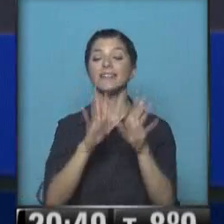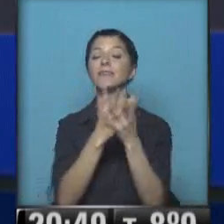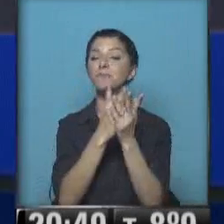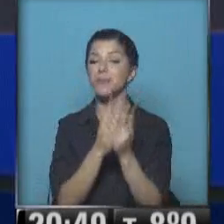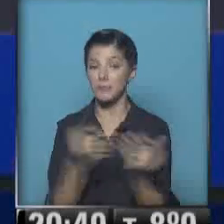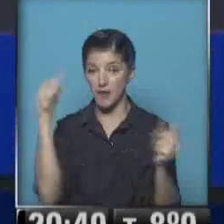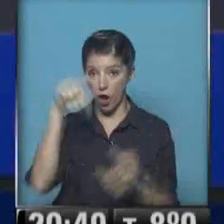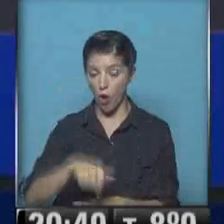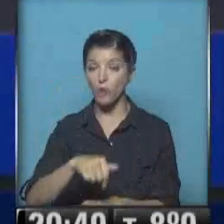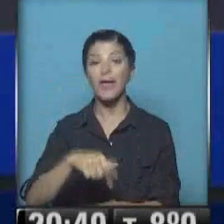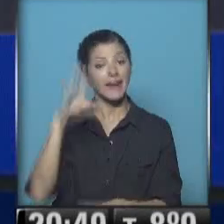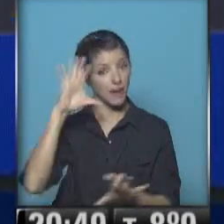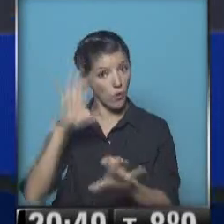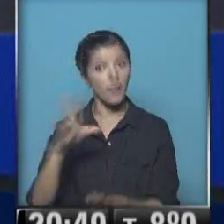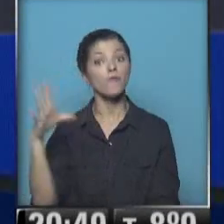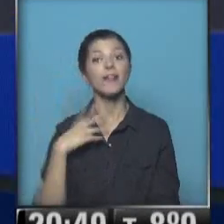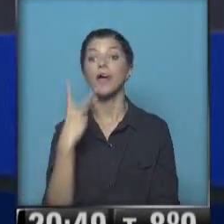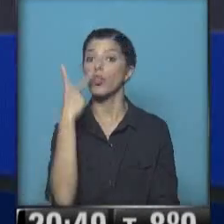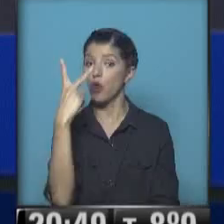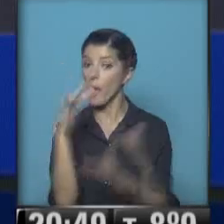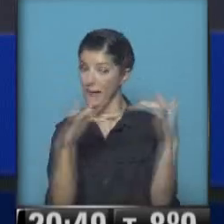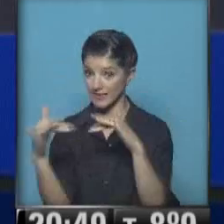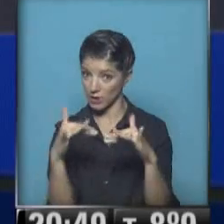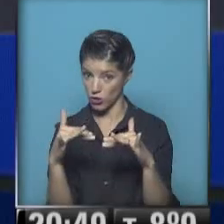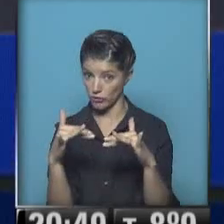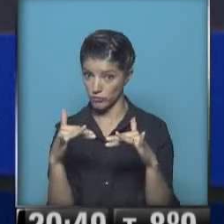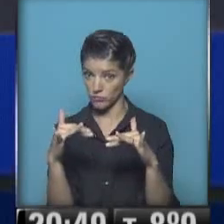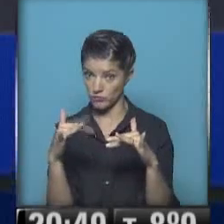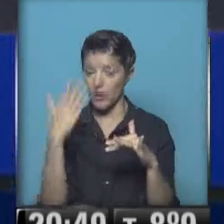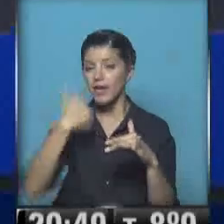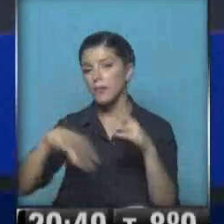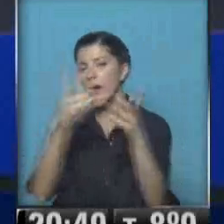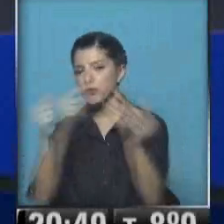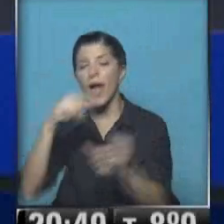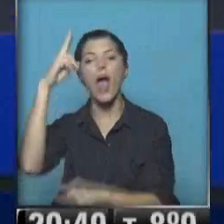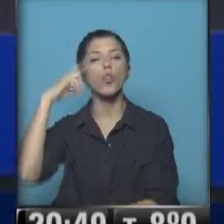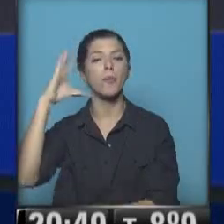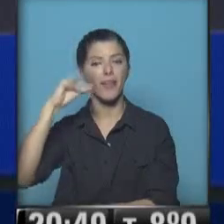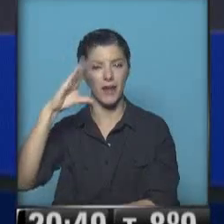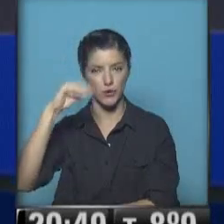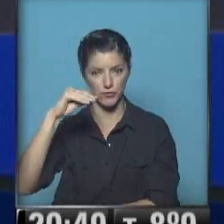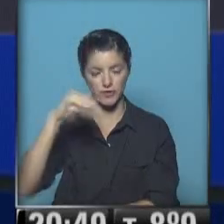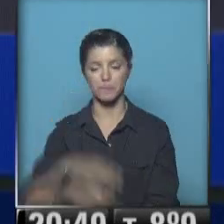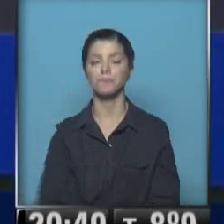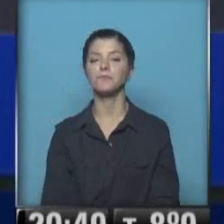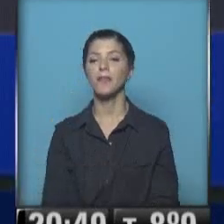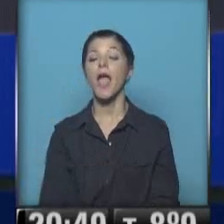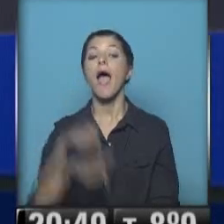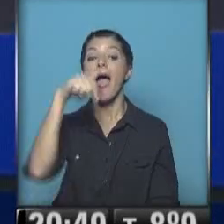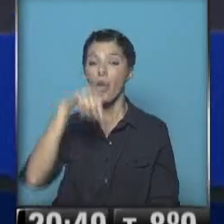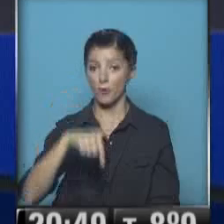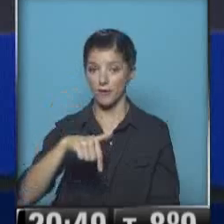esta jornada. Recordemos que todavía faltan 2 encuentros y que va a finalizar cerca de las 9 de la noche cuando arranque el último compromiso. Vamos a repasar